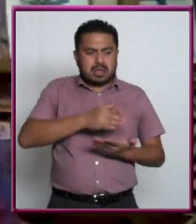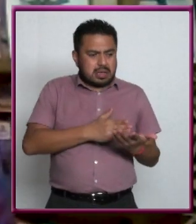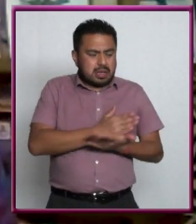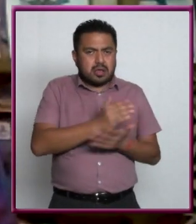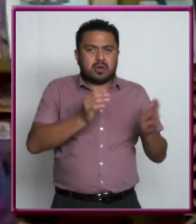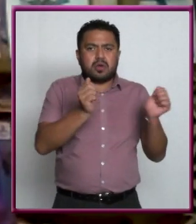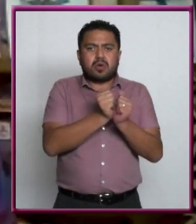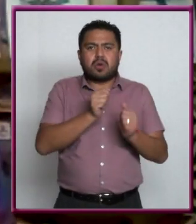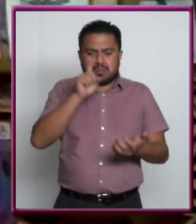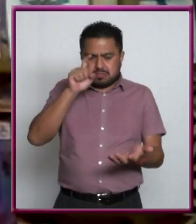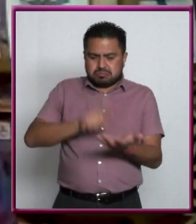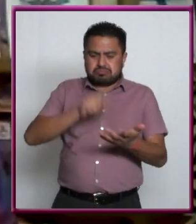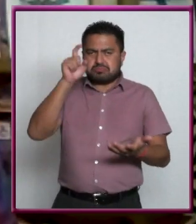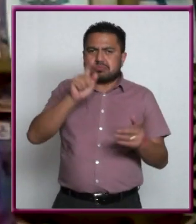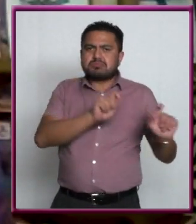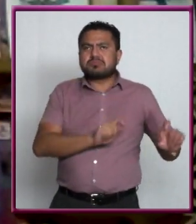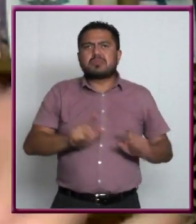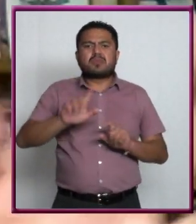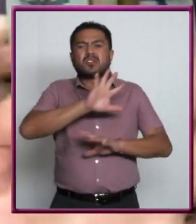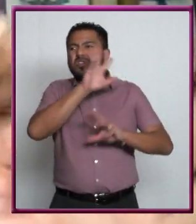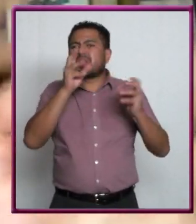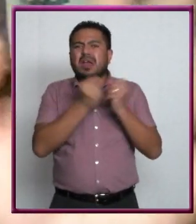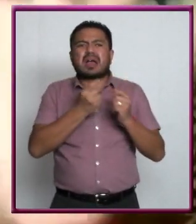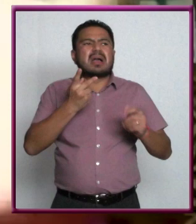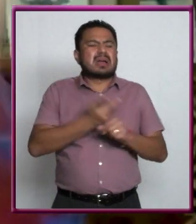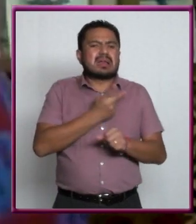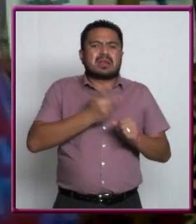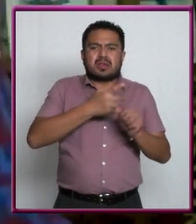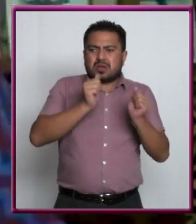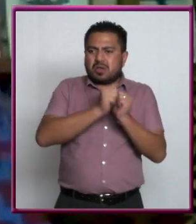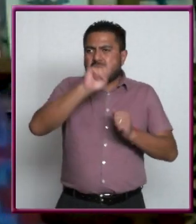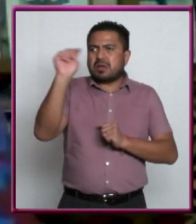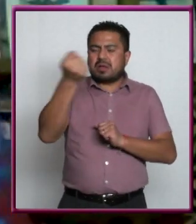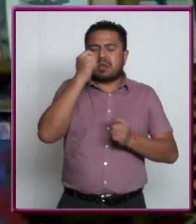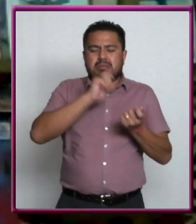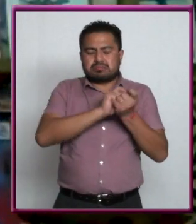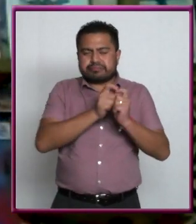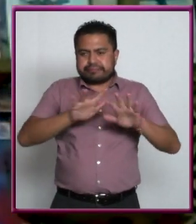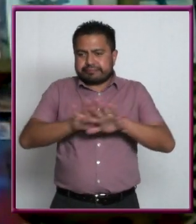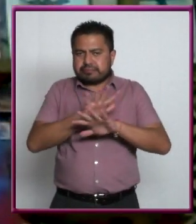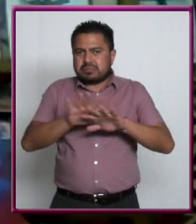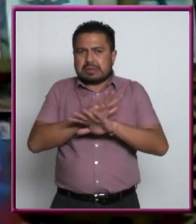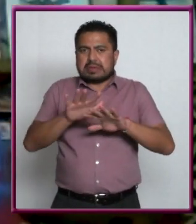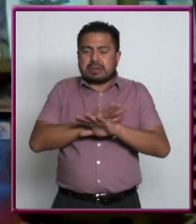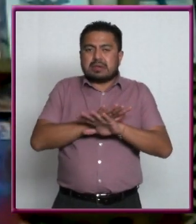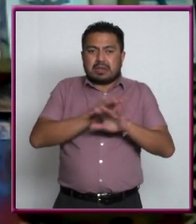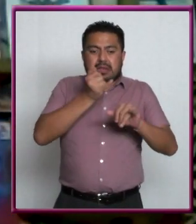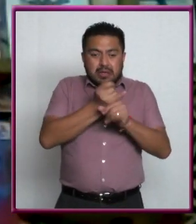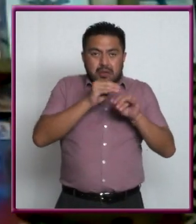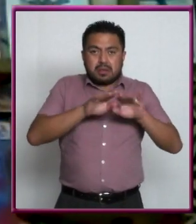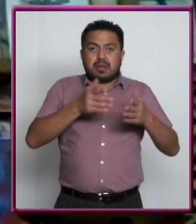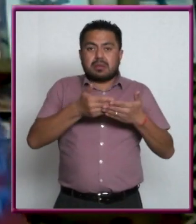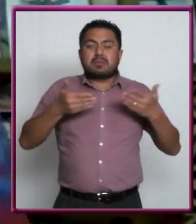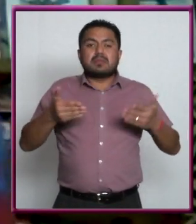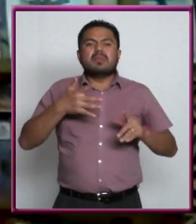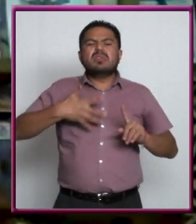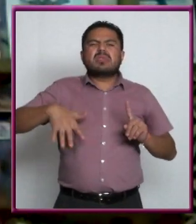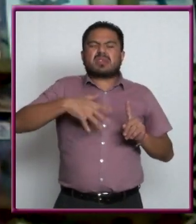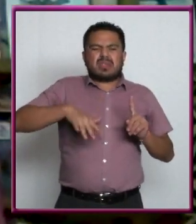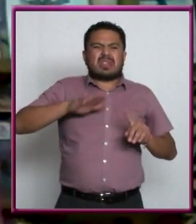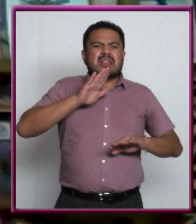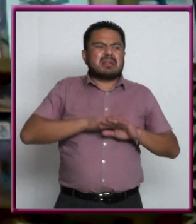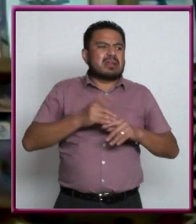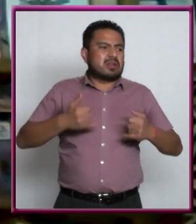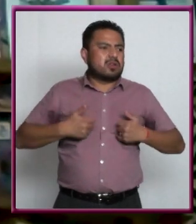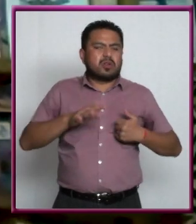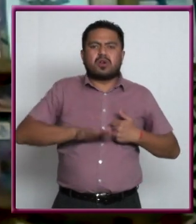Puedes acceder a este tipo de clips. Entonces, ¿qué ha pasado? Que en todo este tiempo la tecnología se transformó los contenidos y ahora lo que